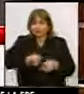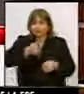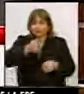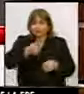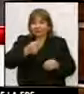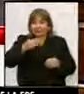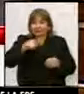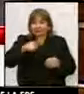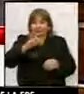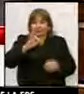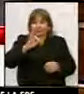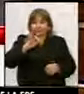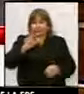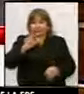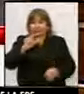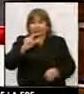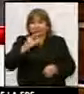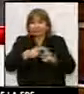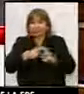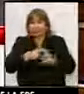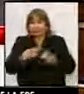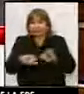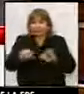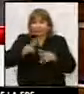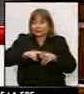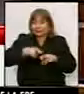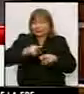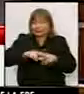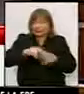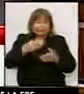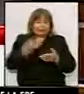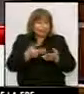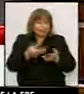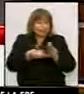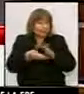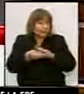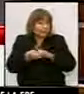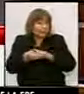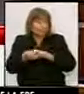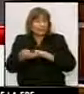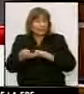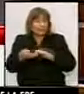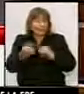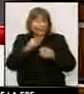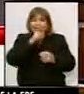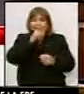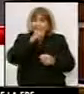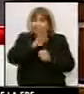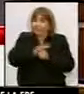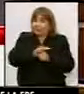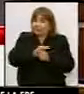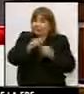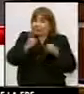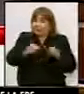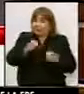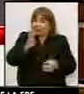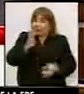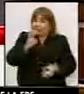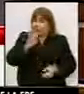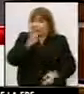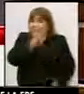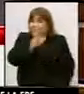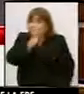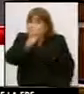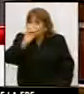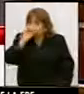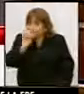de este señor Filic, que aumenta indebida y dolosamente, compromete el patrimonio del banco del 3%